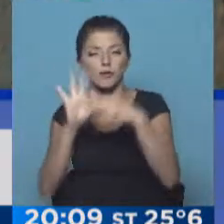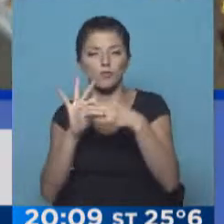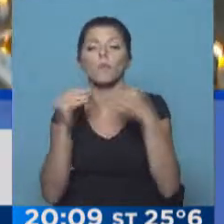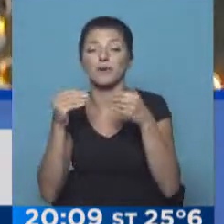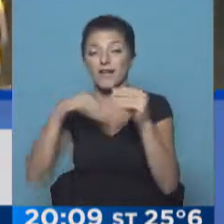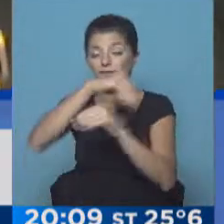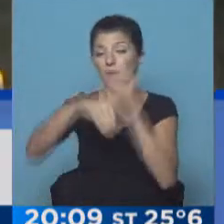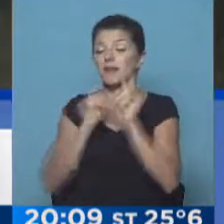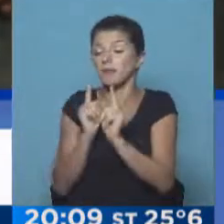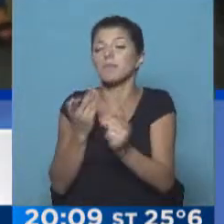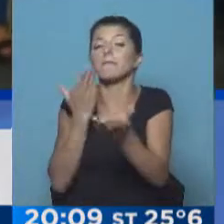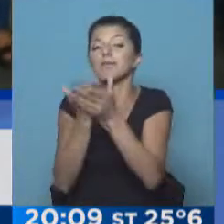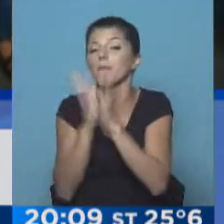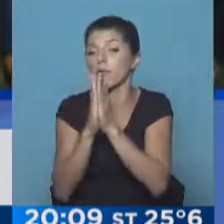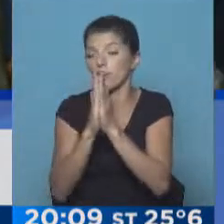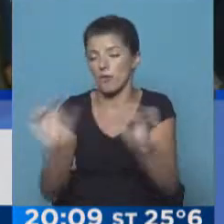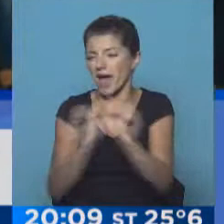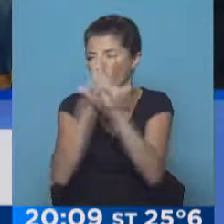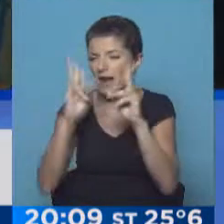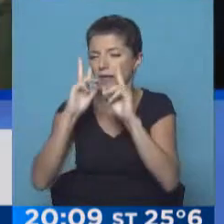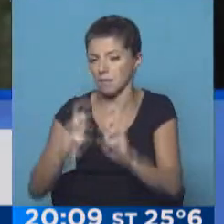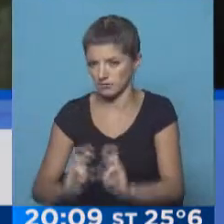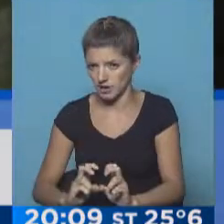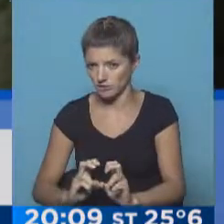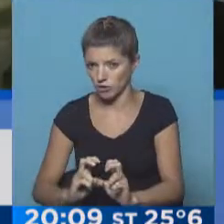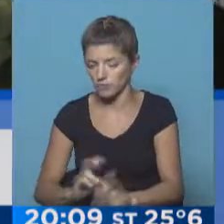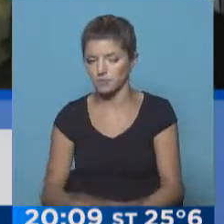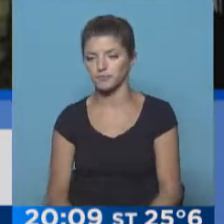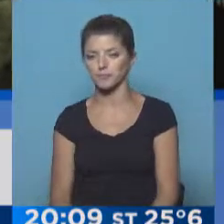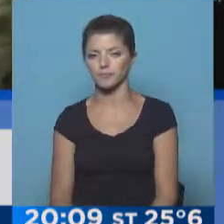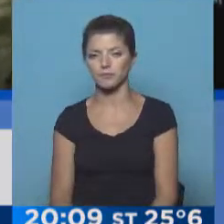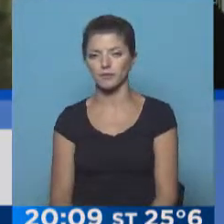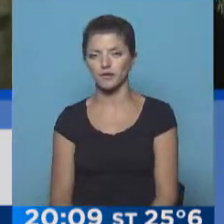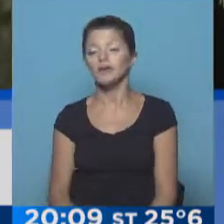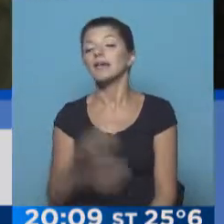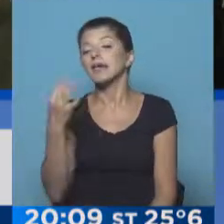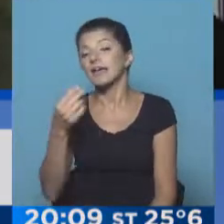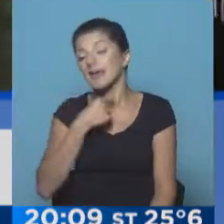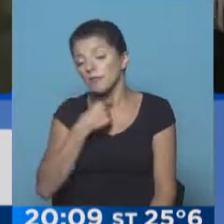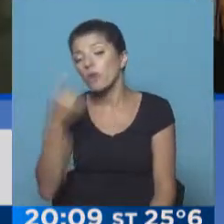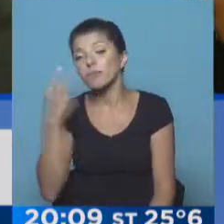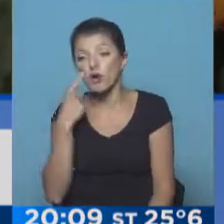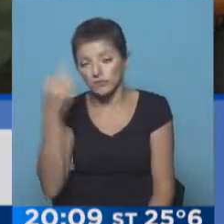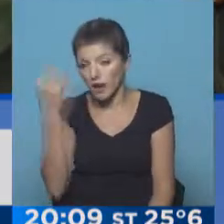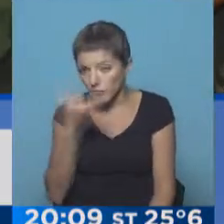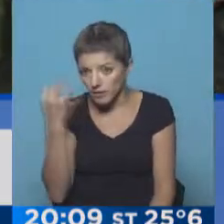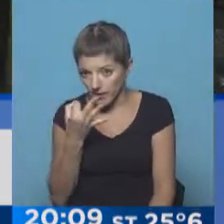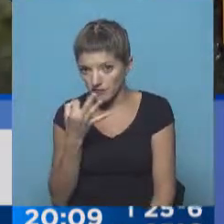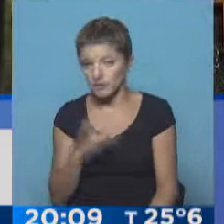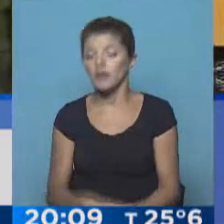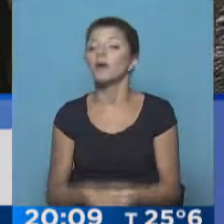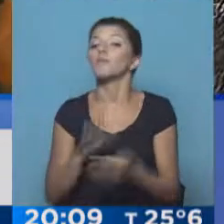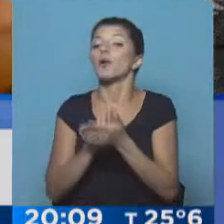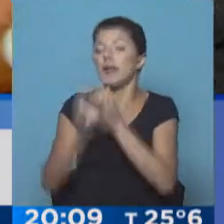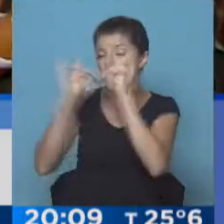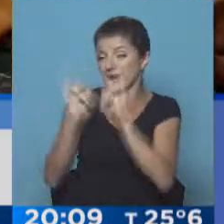se esclarezca todo, porque está todo muy turbio, muy oscuro. Y la verdad es que queremos saber la verdad, tanto por la paz de la memoria de